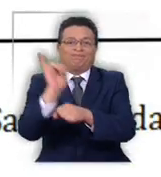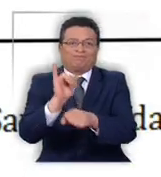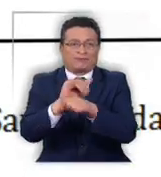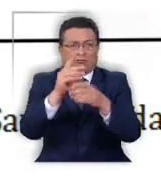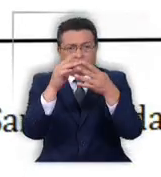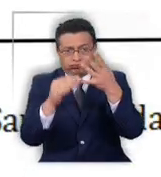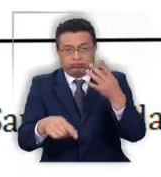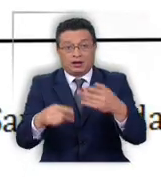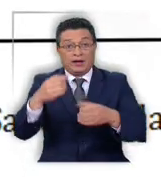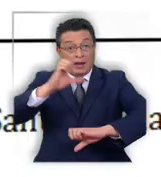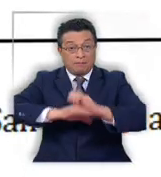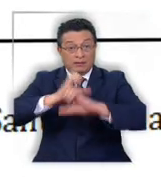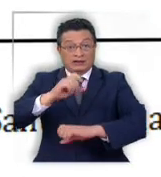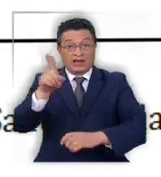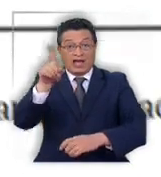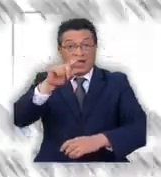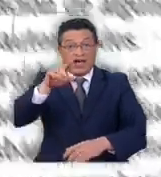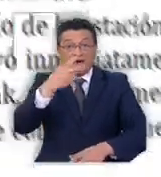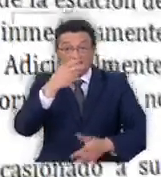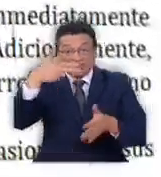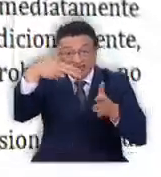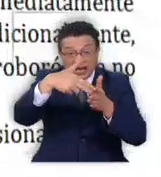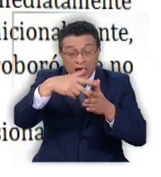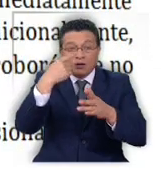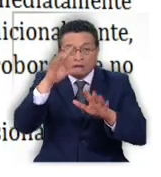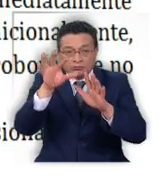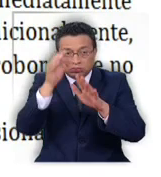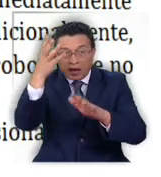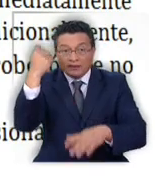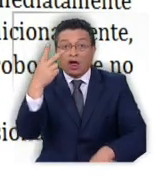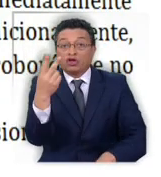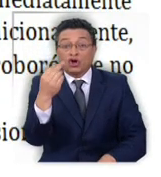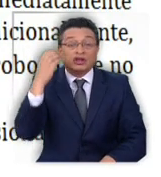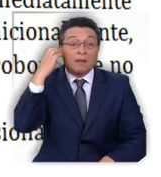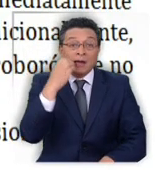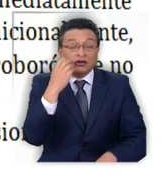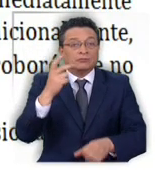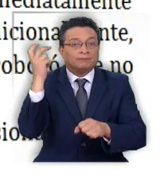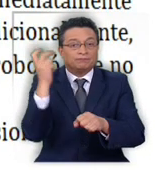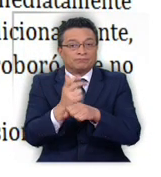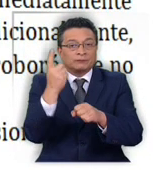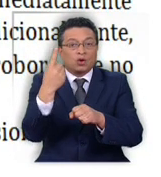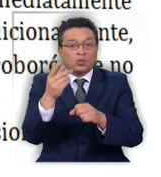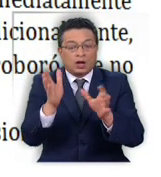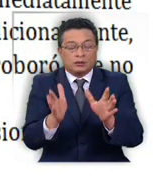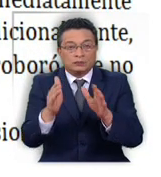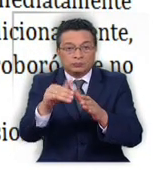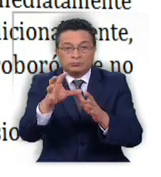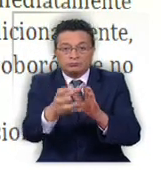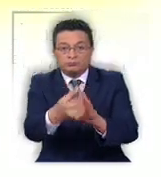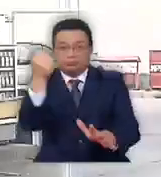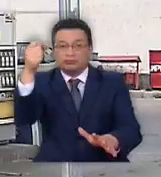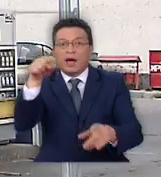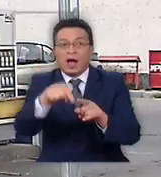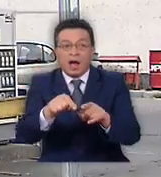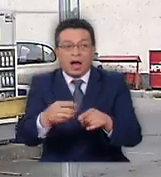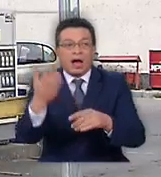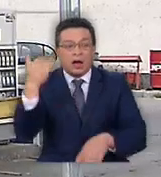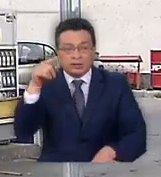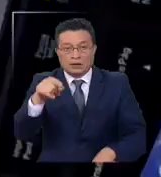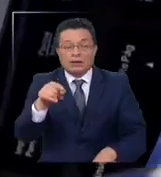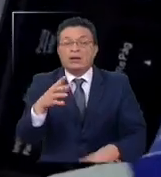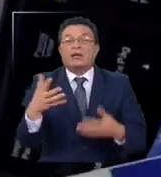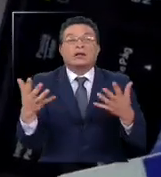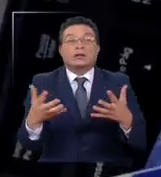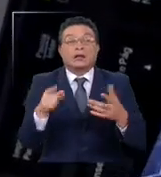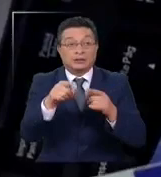está investigando, pero otorgó un dato clave. El 12 de mayo sufrió el robo de una terminal POS en dicha bencinera. En términos